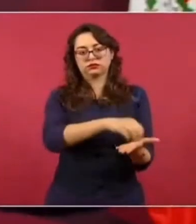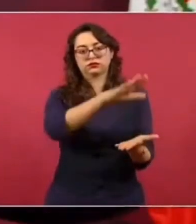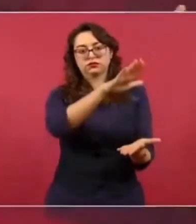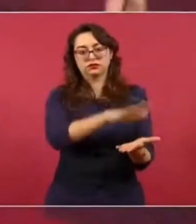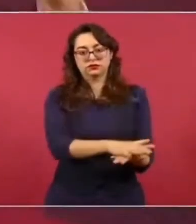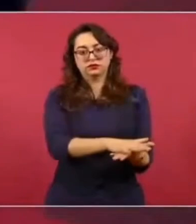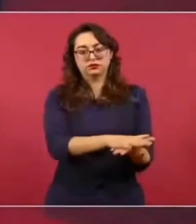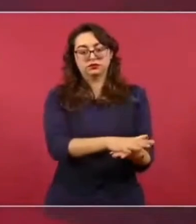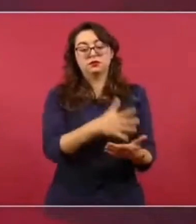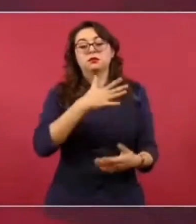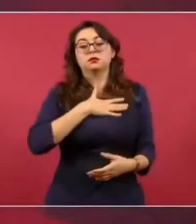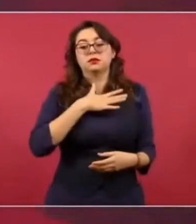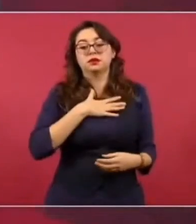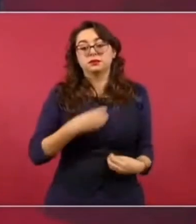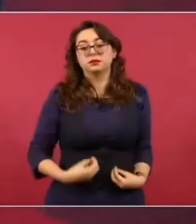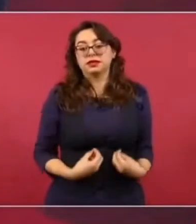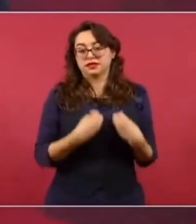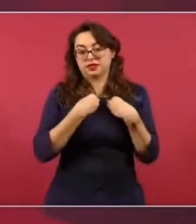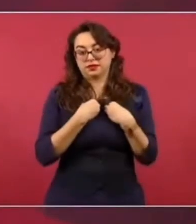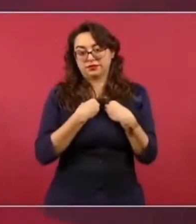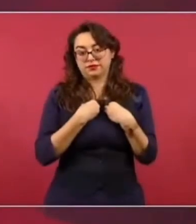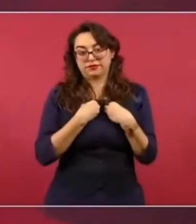desde que empecé,